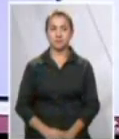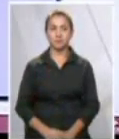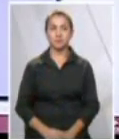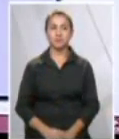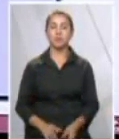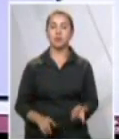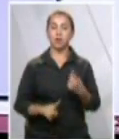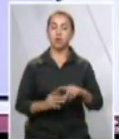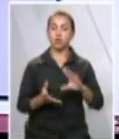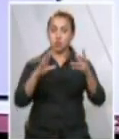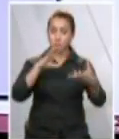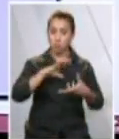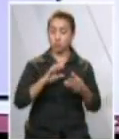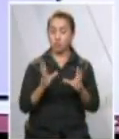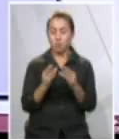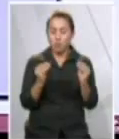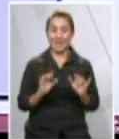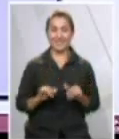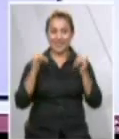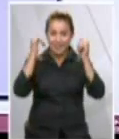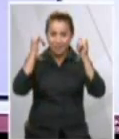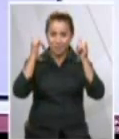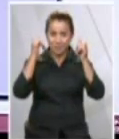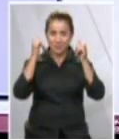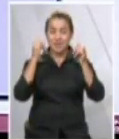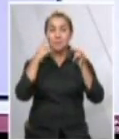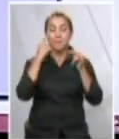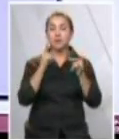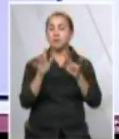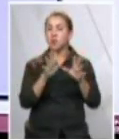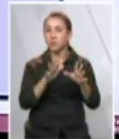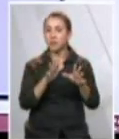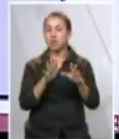cuatro mundos muy entretenidos. Números,